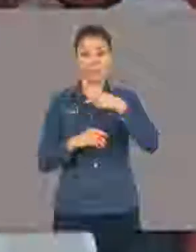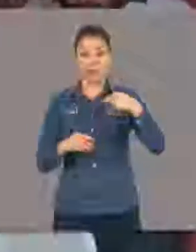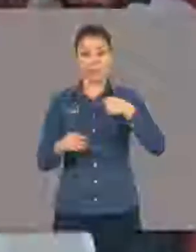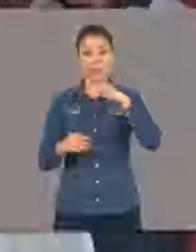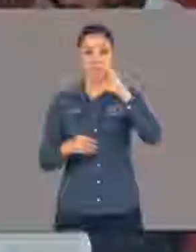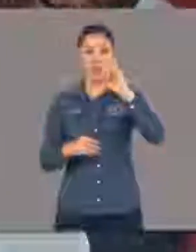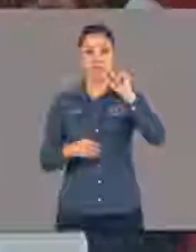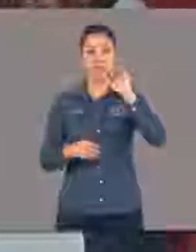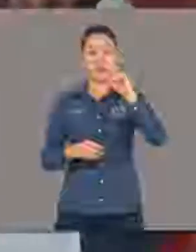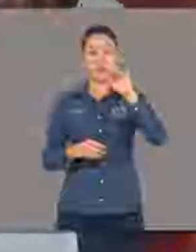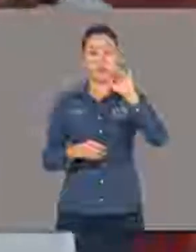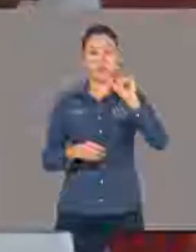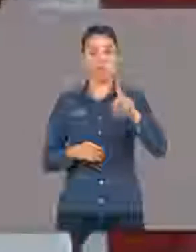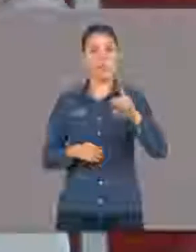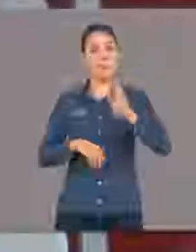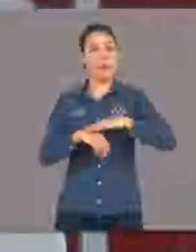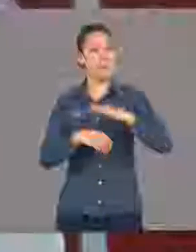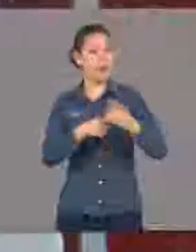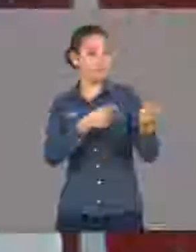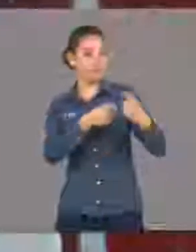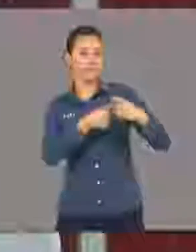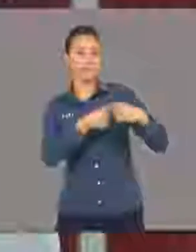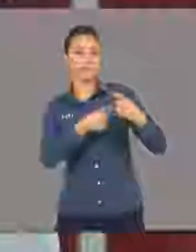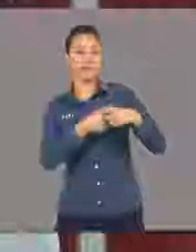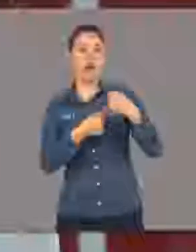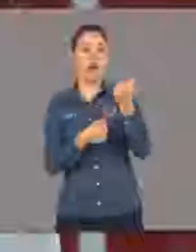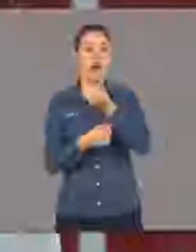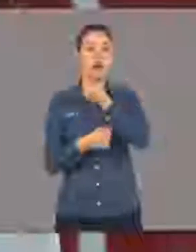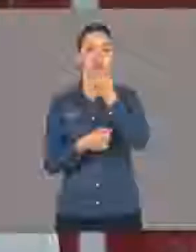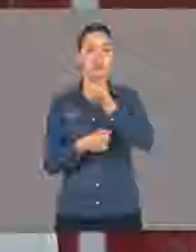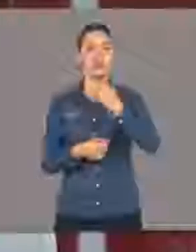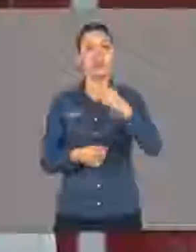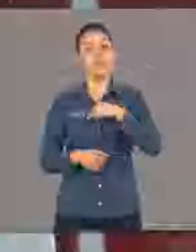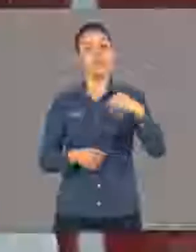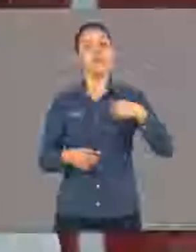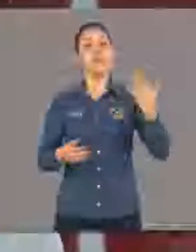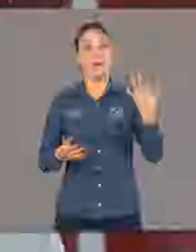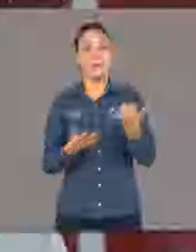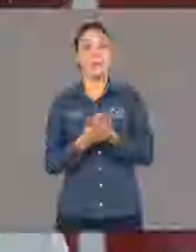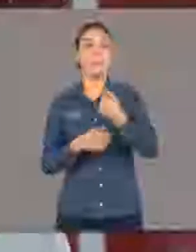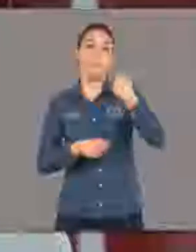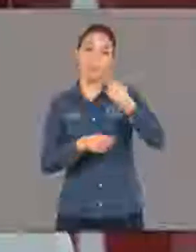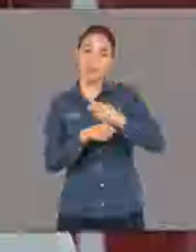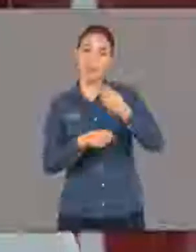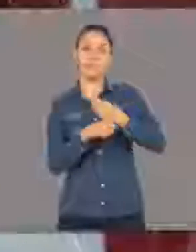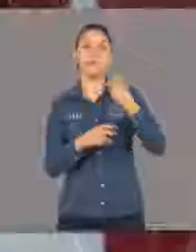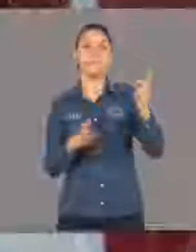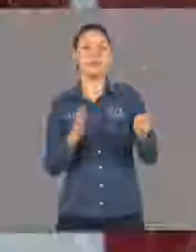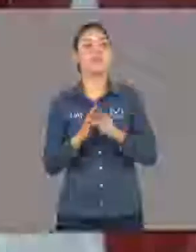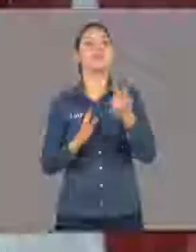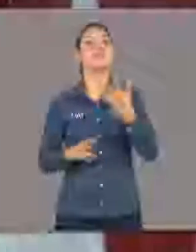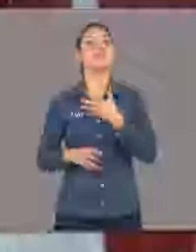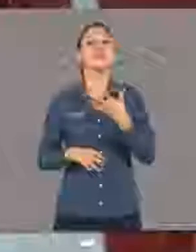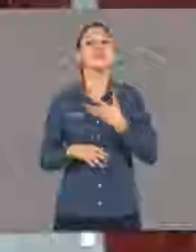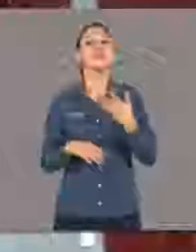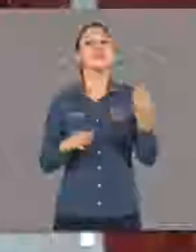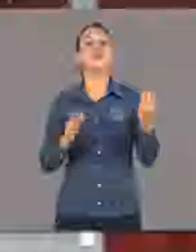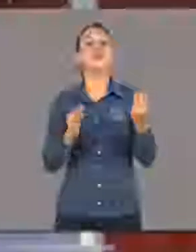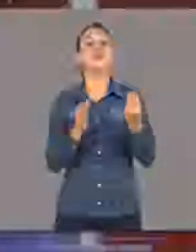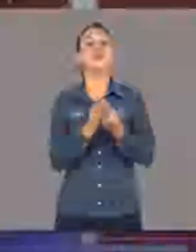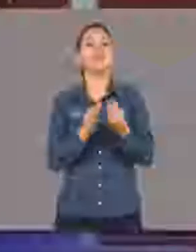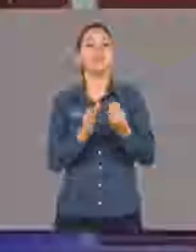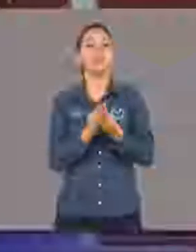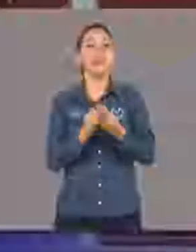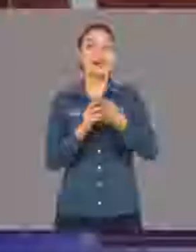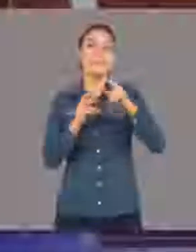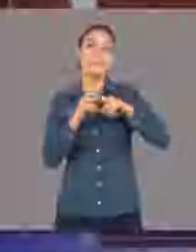nuestra unidad ha mejorado, logramos por segunda ocasión tener cursos